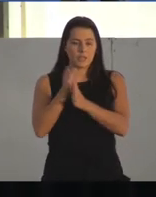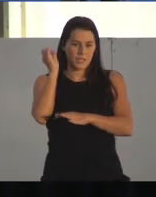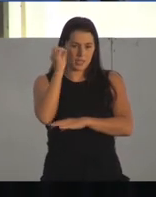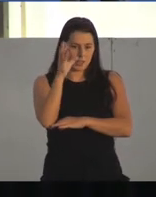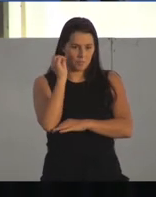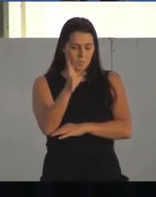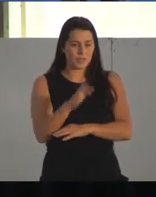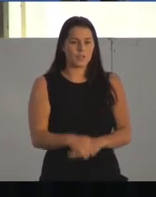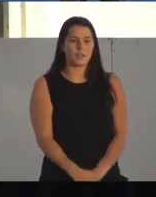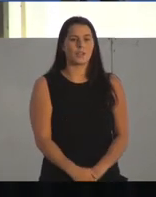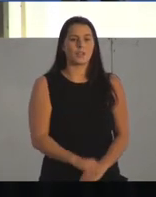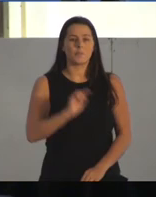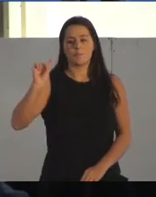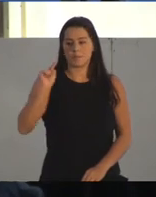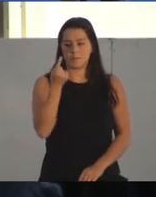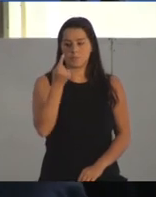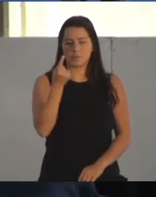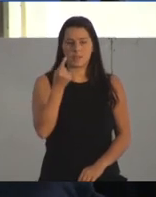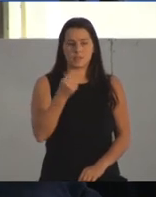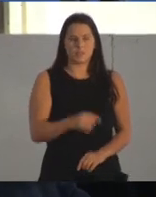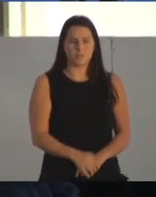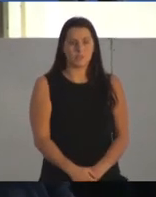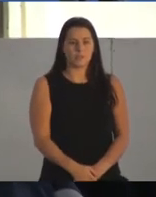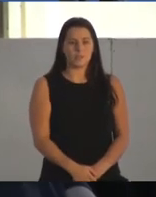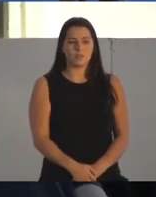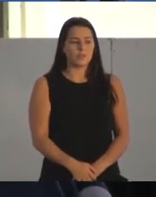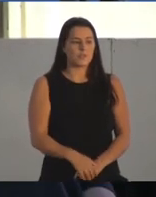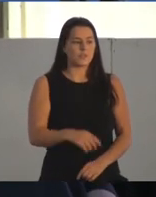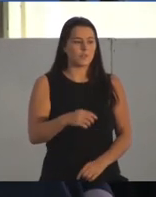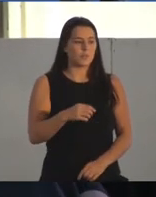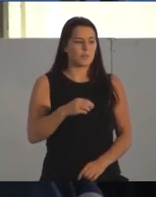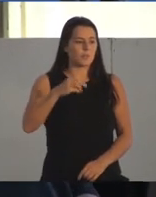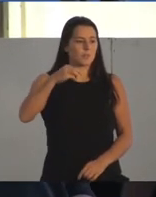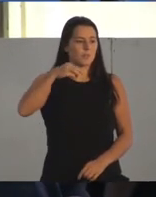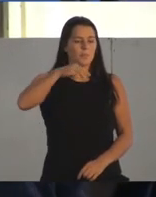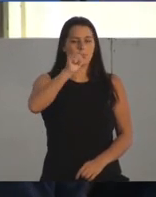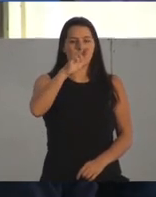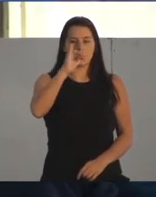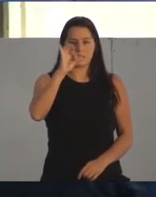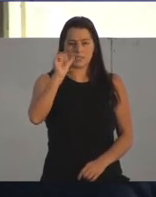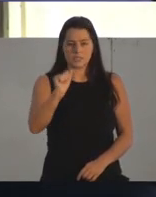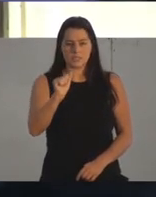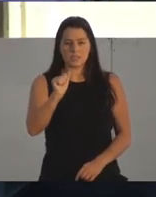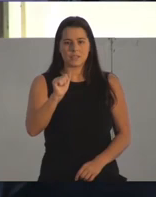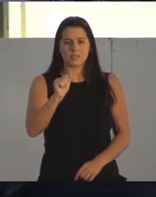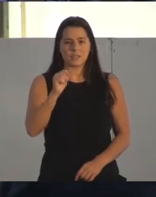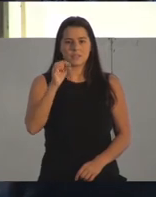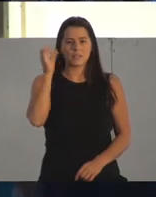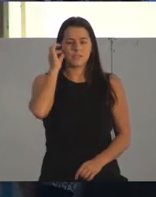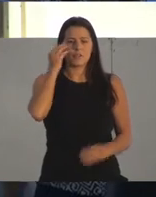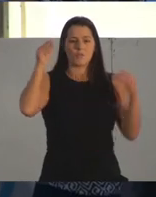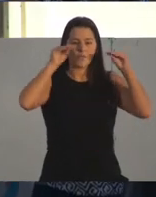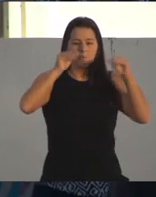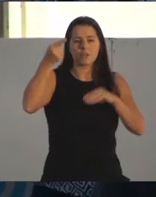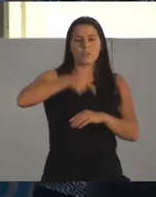acompañan. Tenemos en primer lugar a Marta Pascual. Marta es médico rehabilitador con formación y